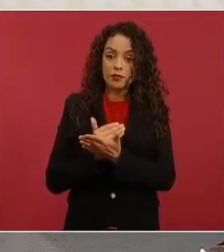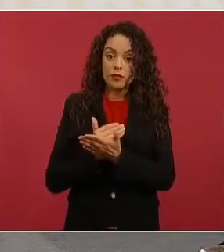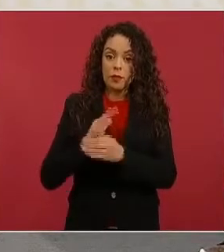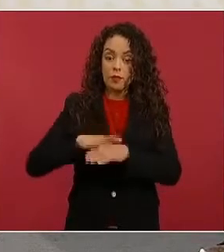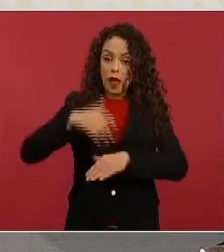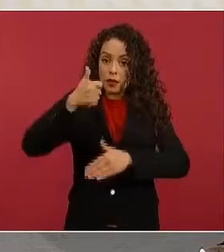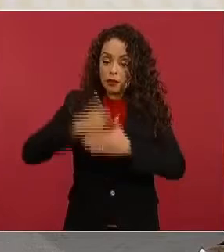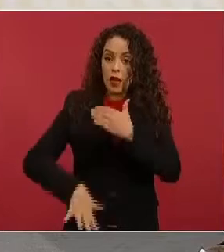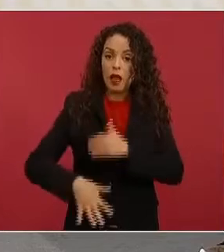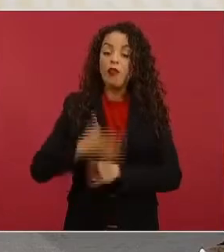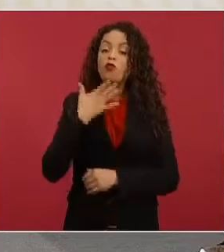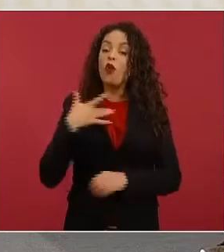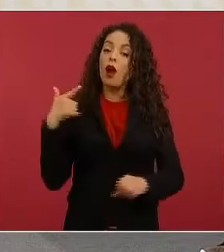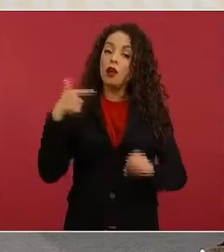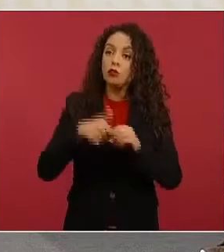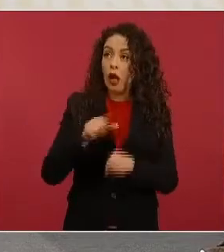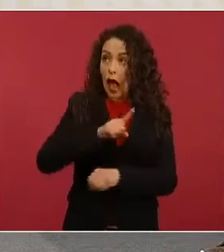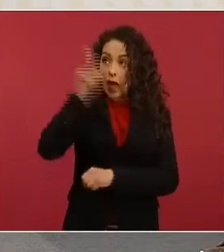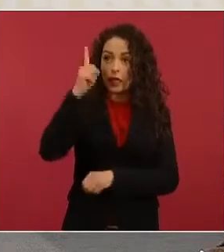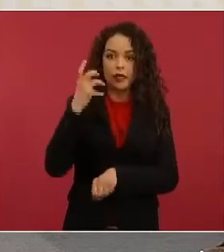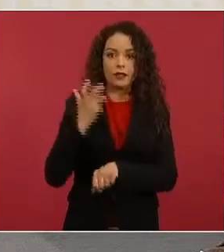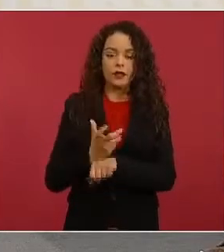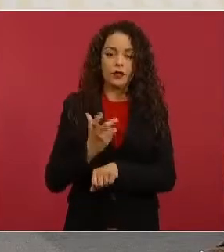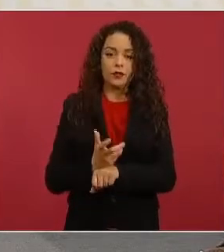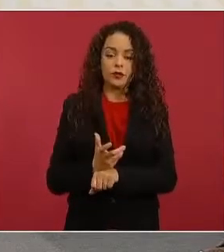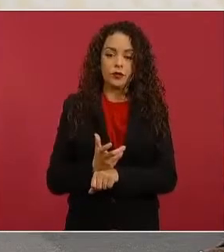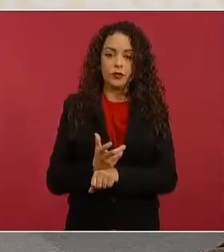de las gasolinas en Estados Unidos.